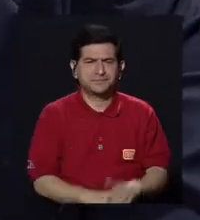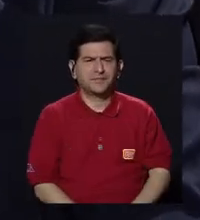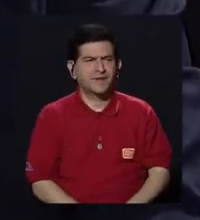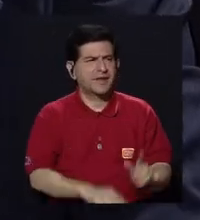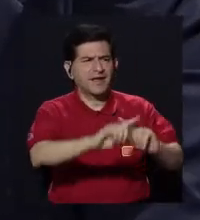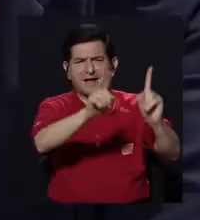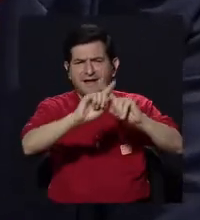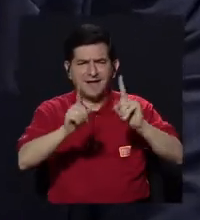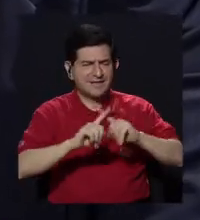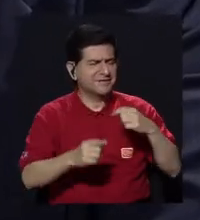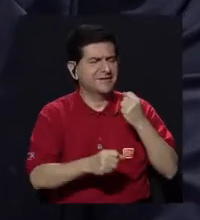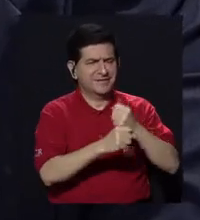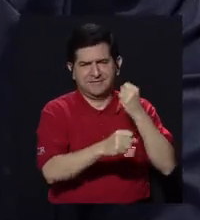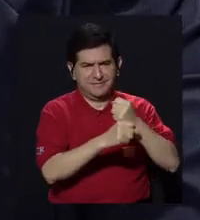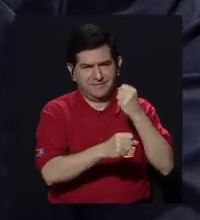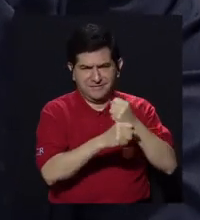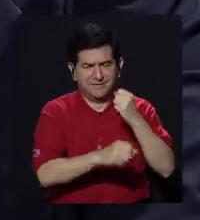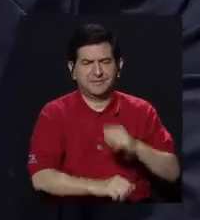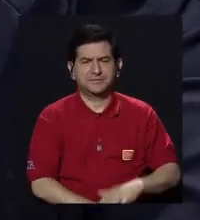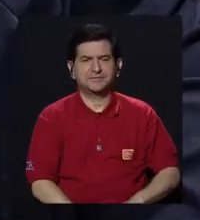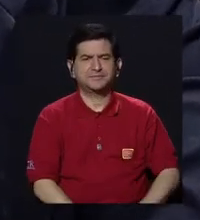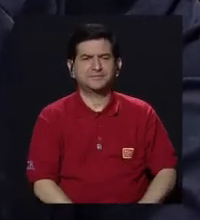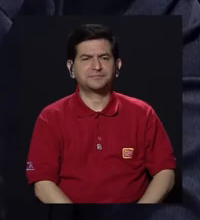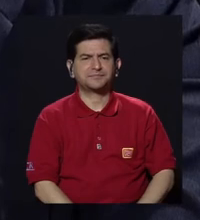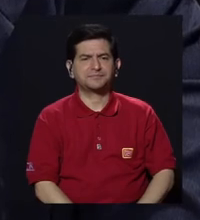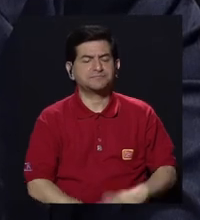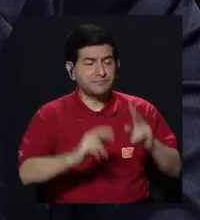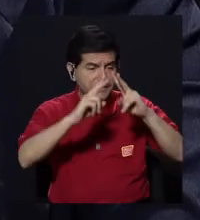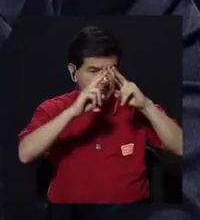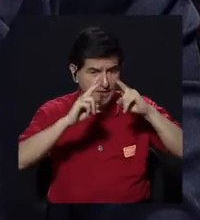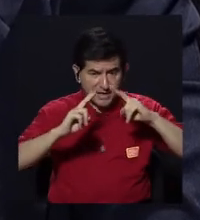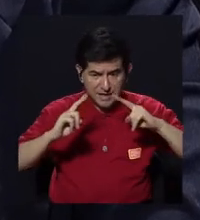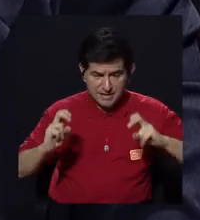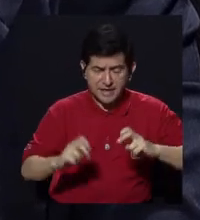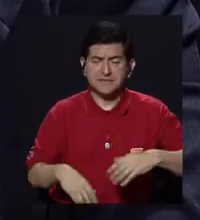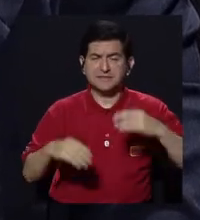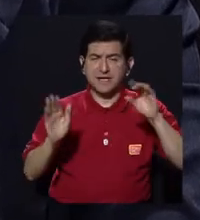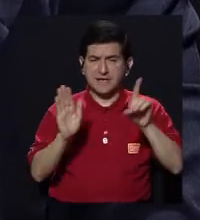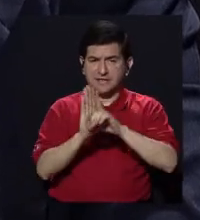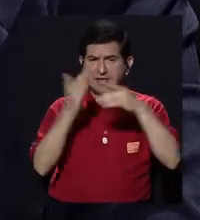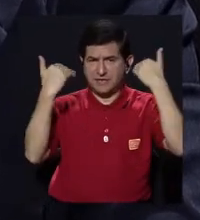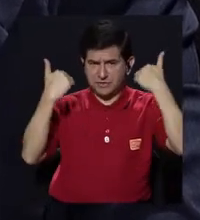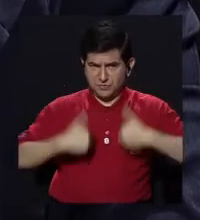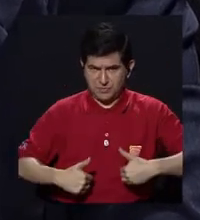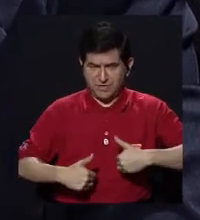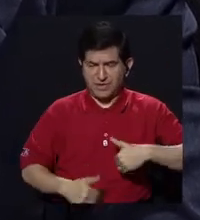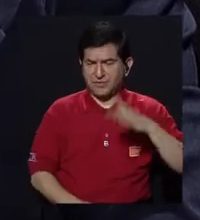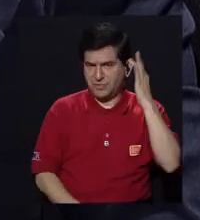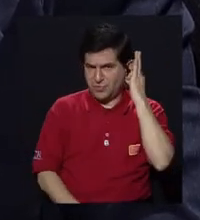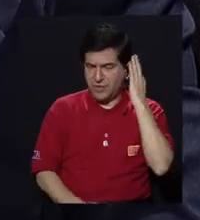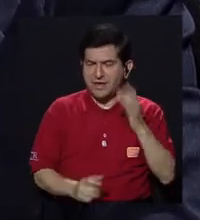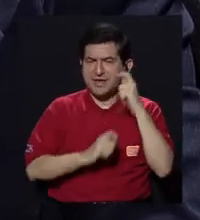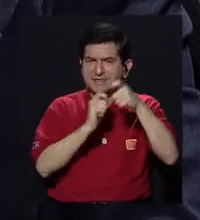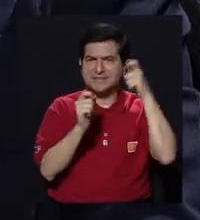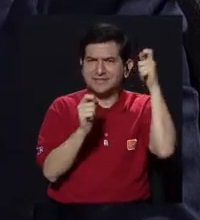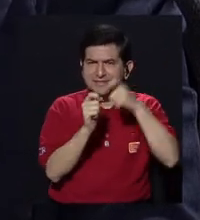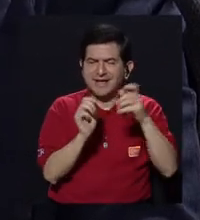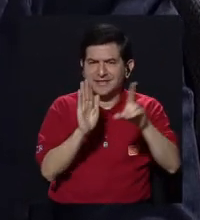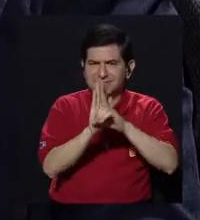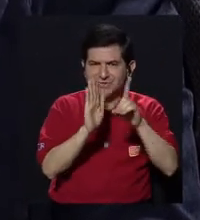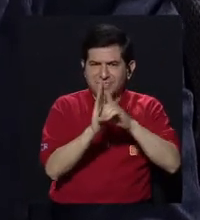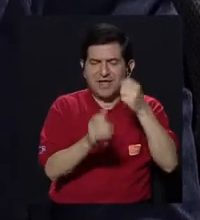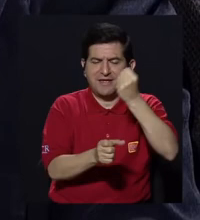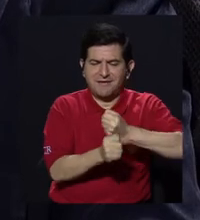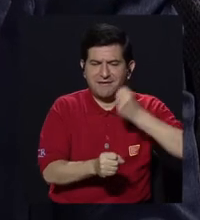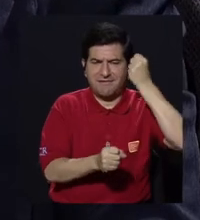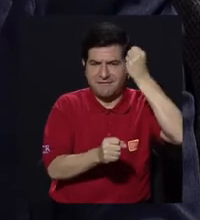hay muchísimo que hacer. Para analizar los derechos humanos de las mujeres y específicamente el derecho